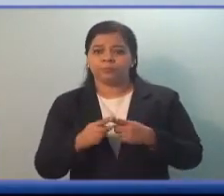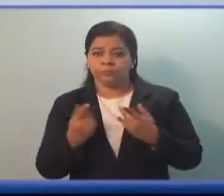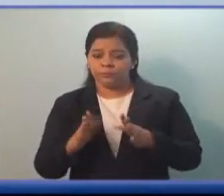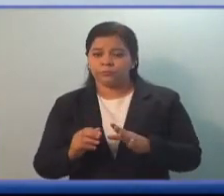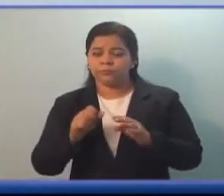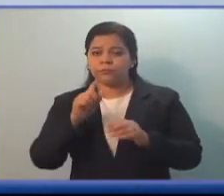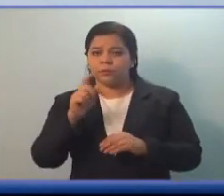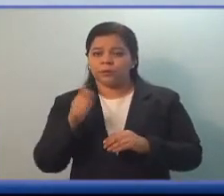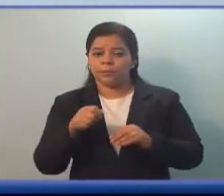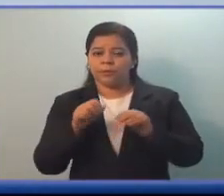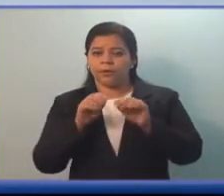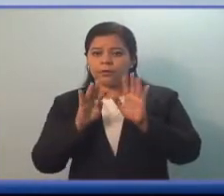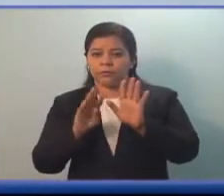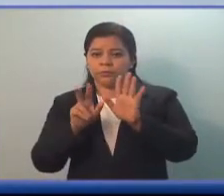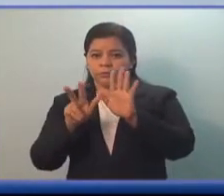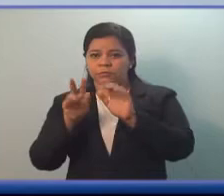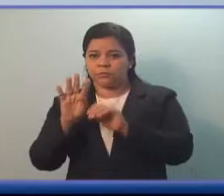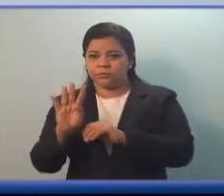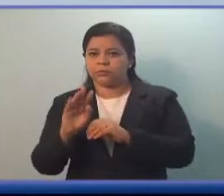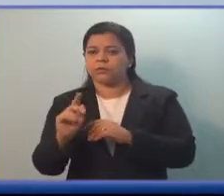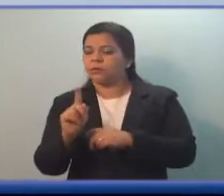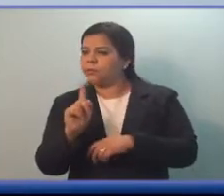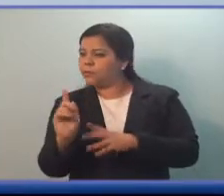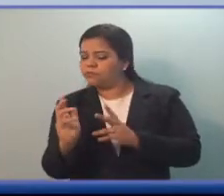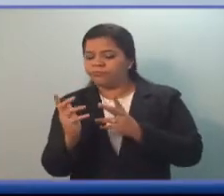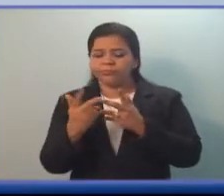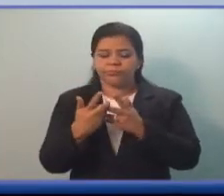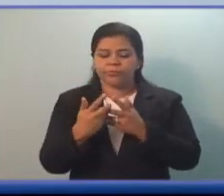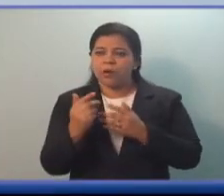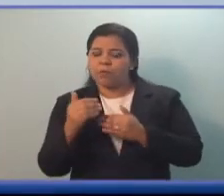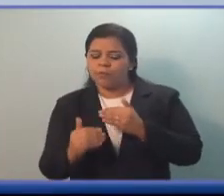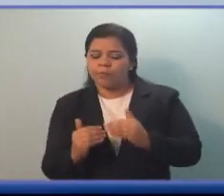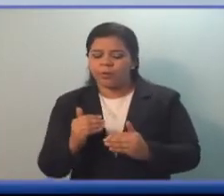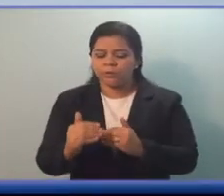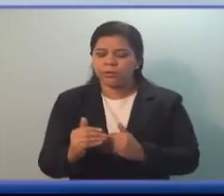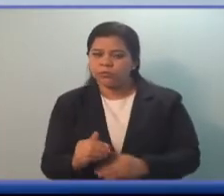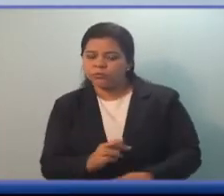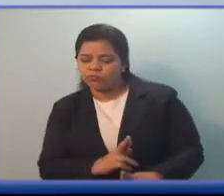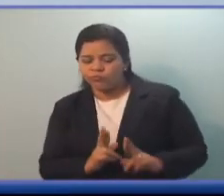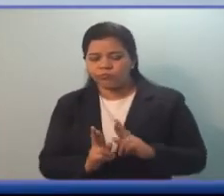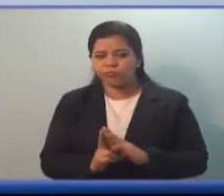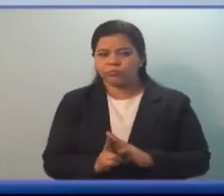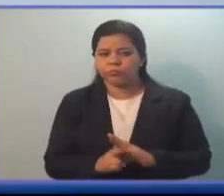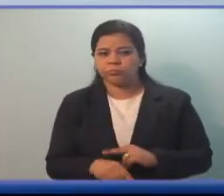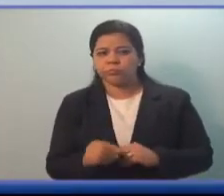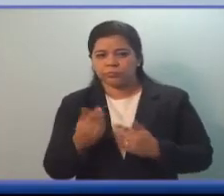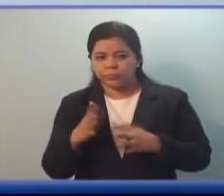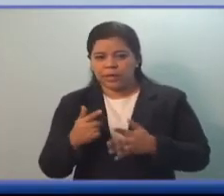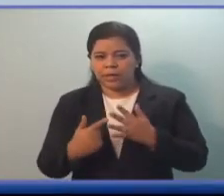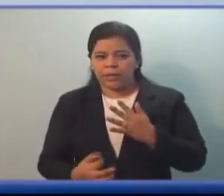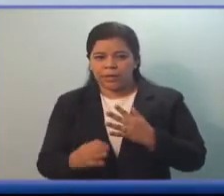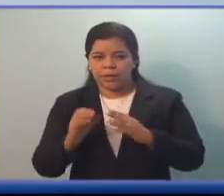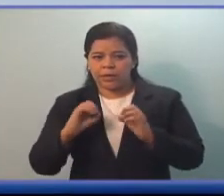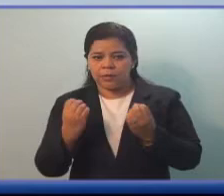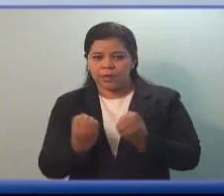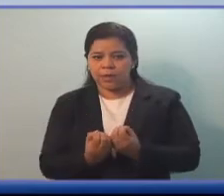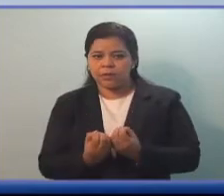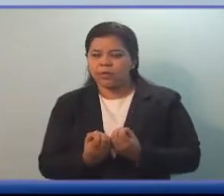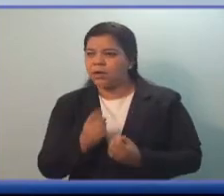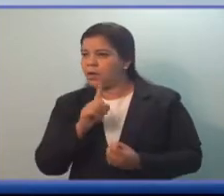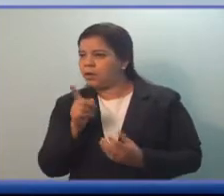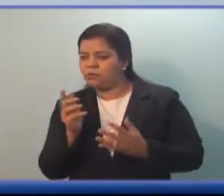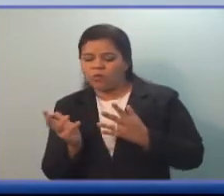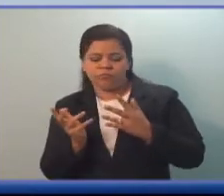1964, que no está acorde precisamente con estos procesos de reestructuración. O sea, la ley orgánica judicial actual no está